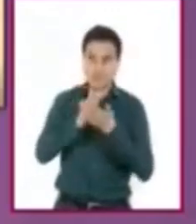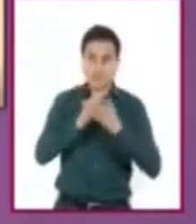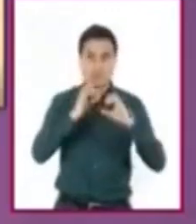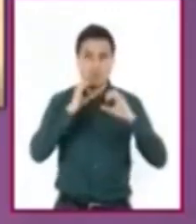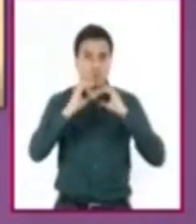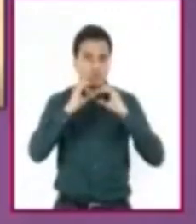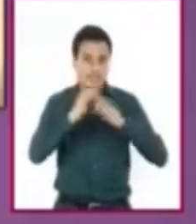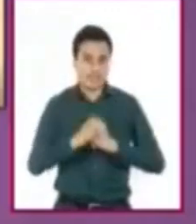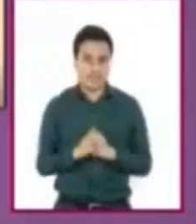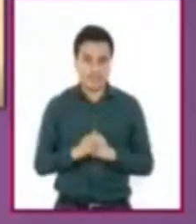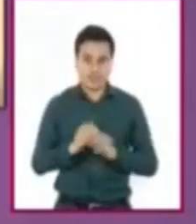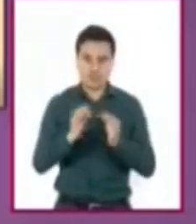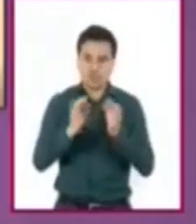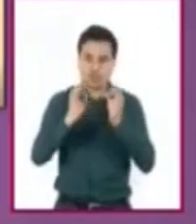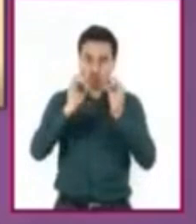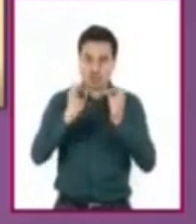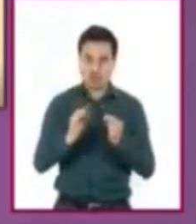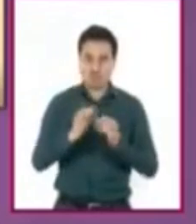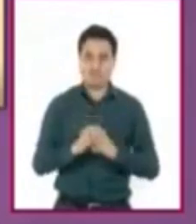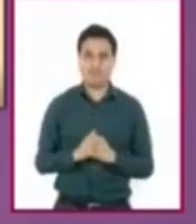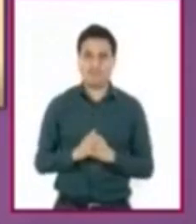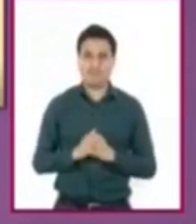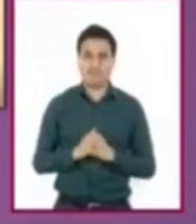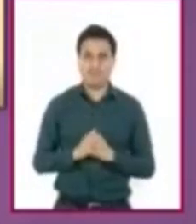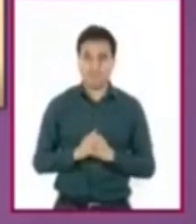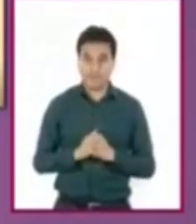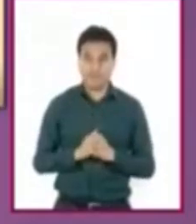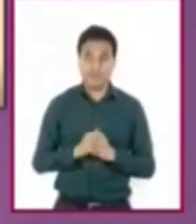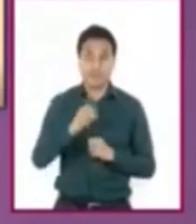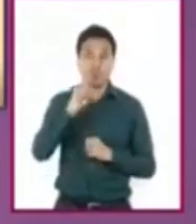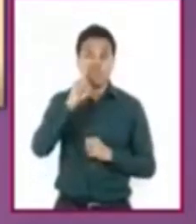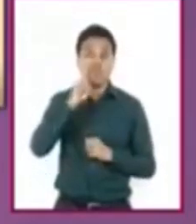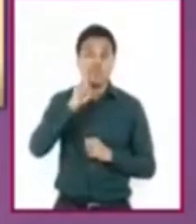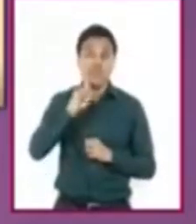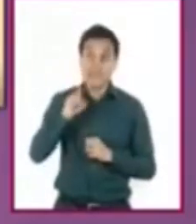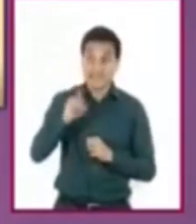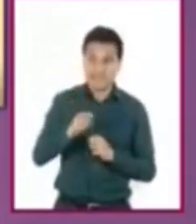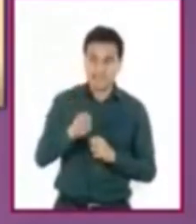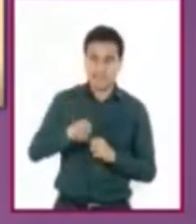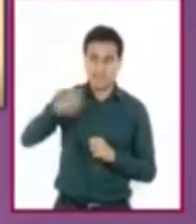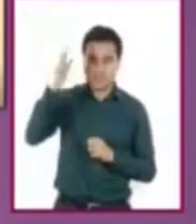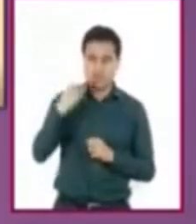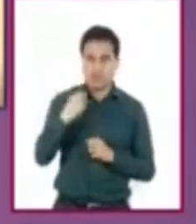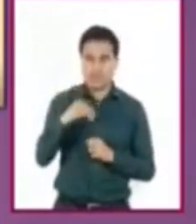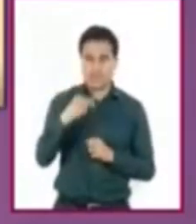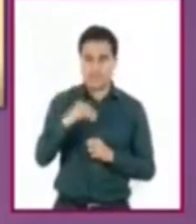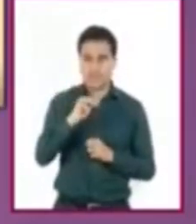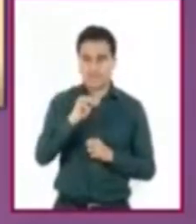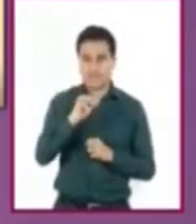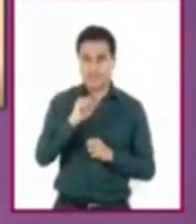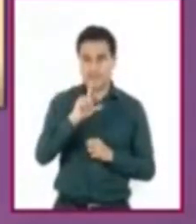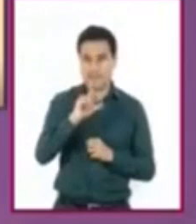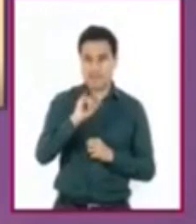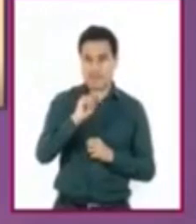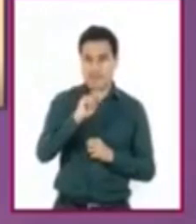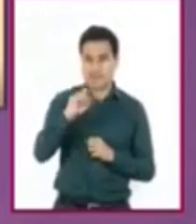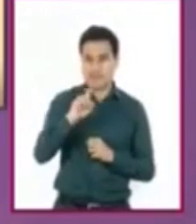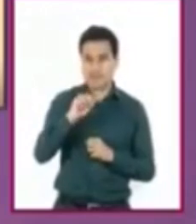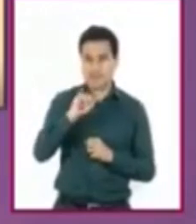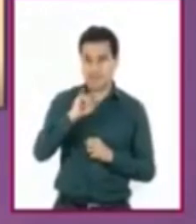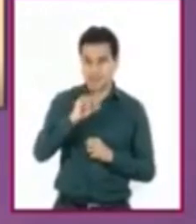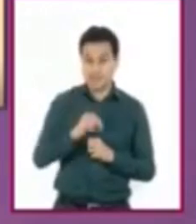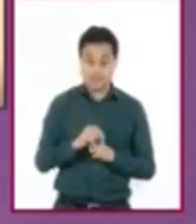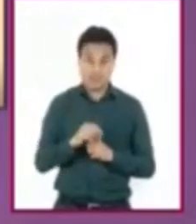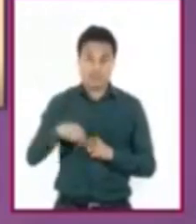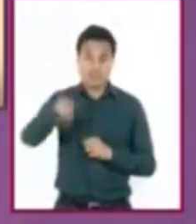hagamos relación de este principio de Marina, que por los naturales fue llamada Malitzin, y tenida por diosa en grado